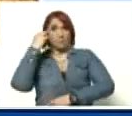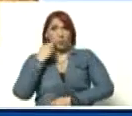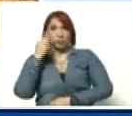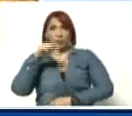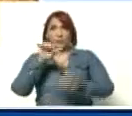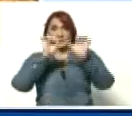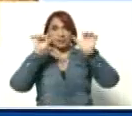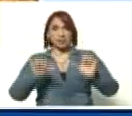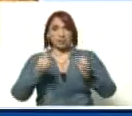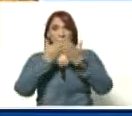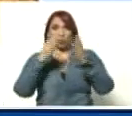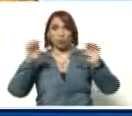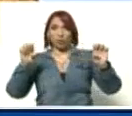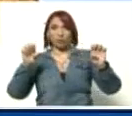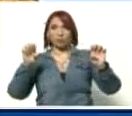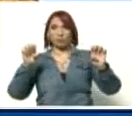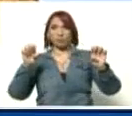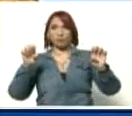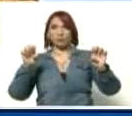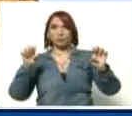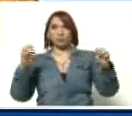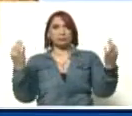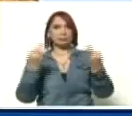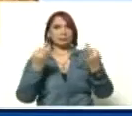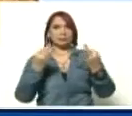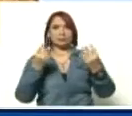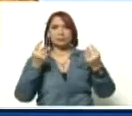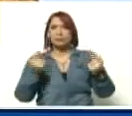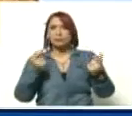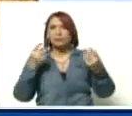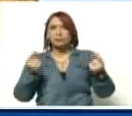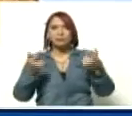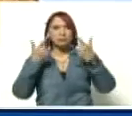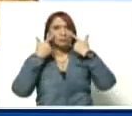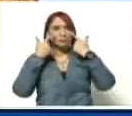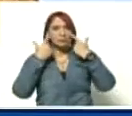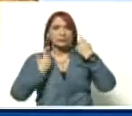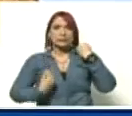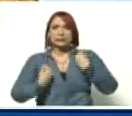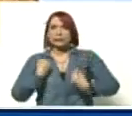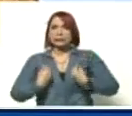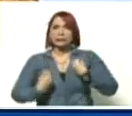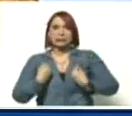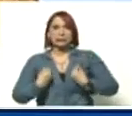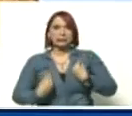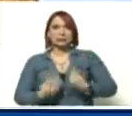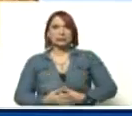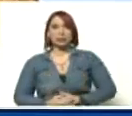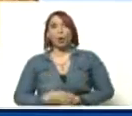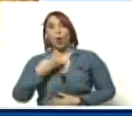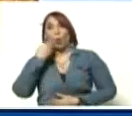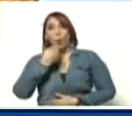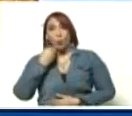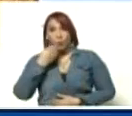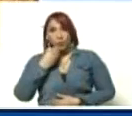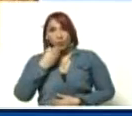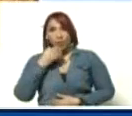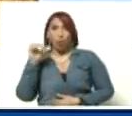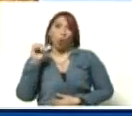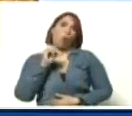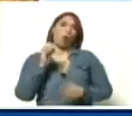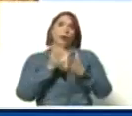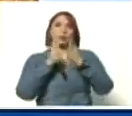sistema educativo está siempre muy pendiente y muy preocupado de que el joven, de que el